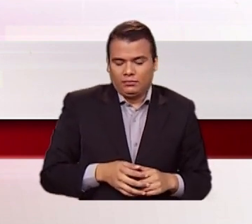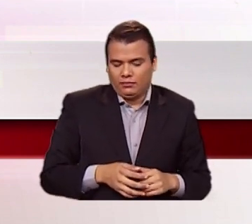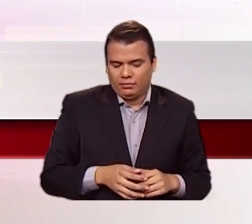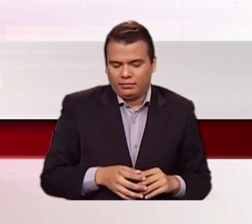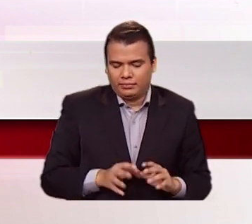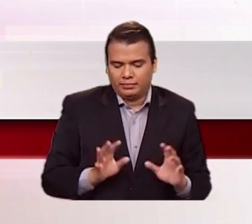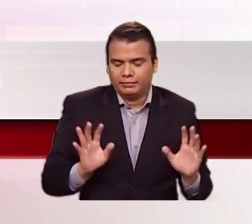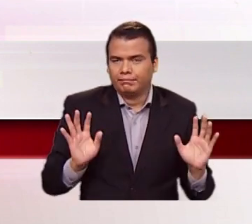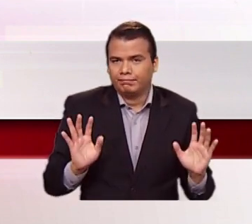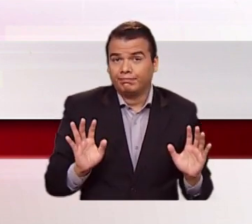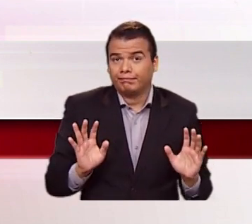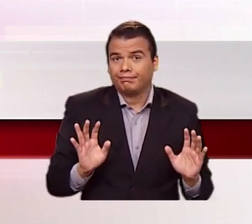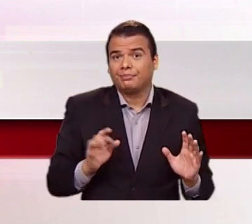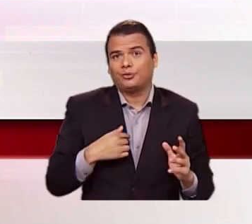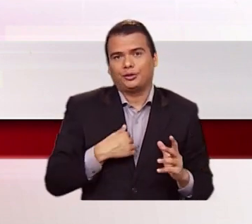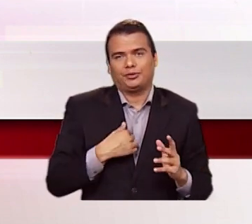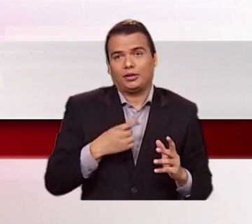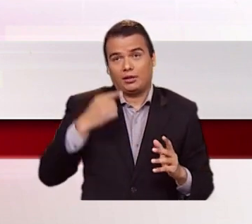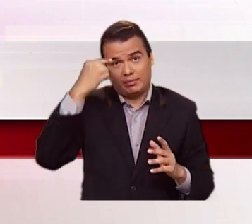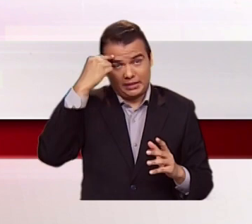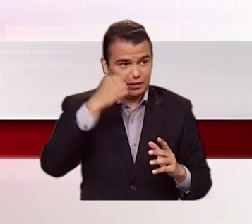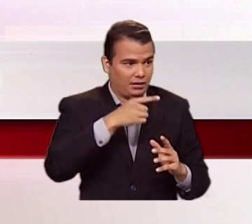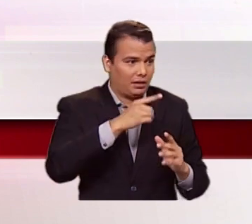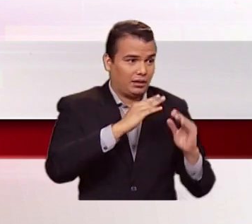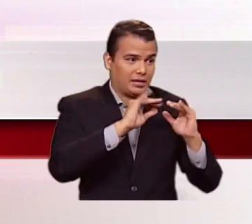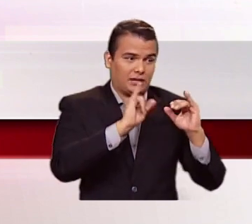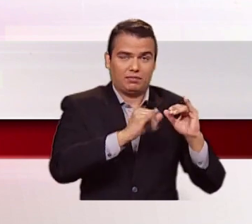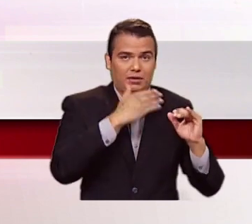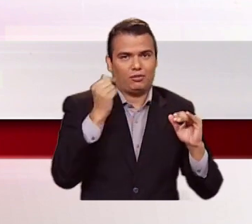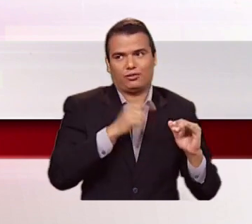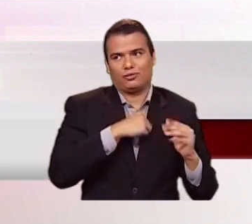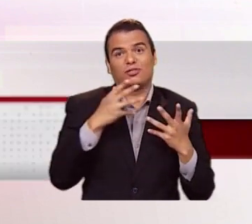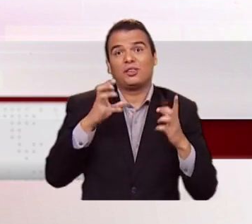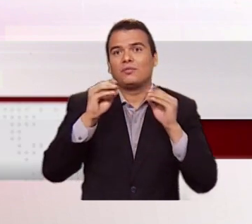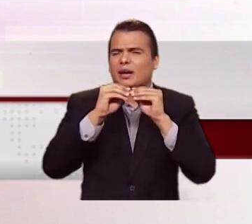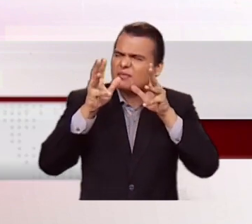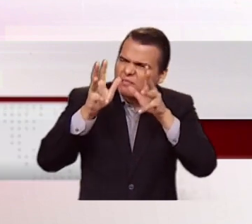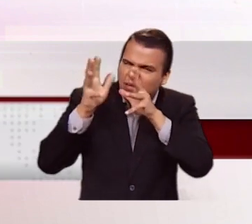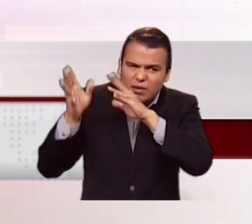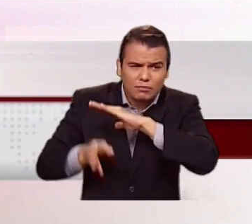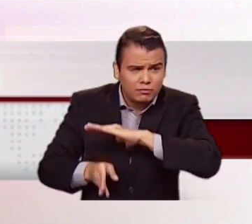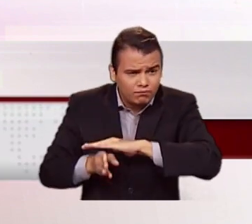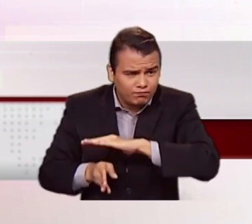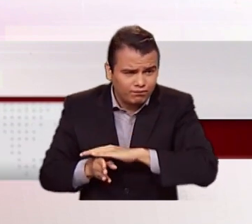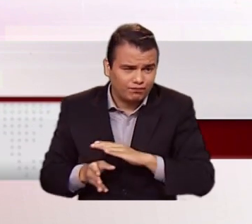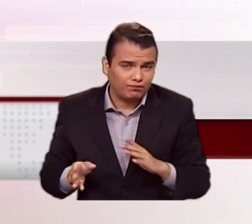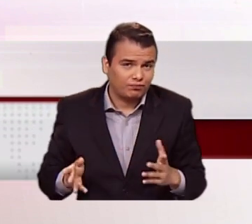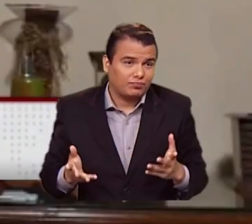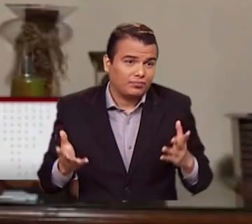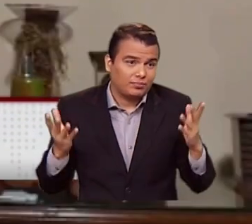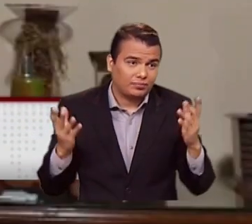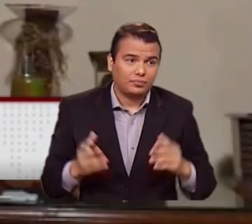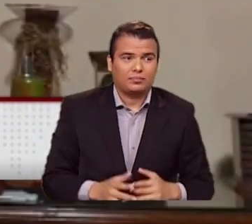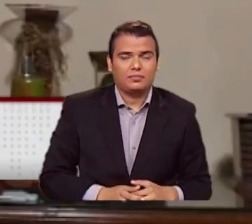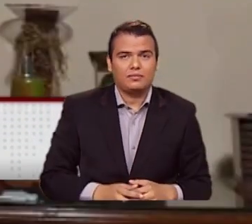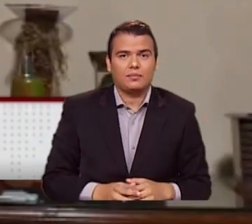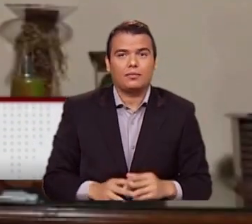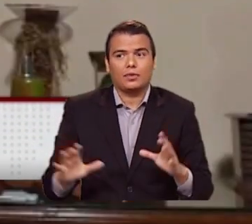Indudablemente que sí, el aislamiento está por encima de lo deportivo. Al fin y al cabo, el fútbol es un